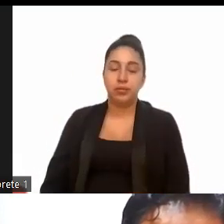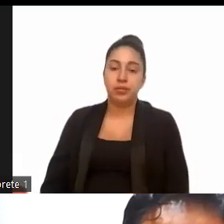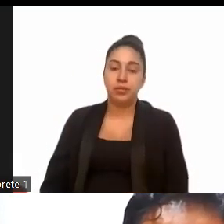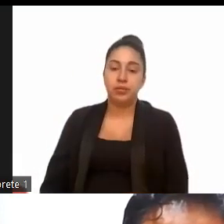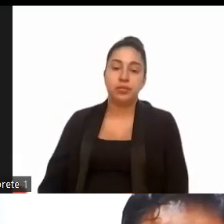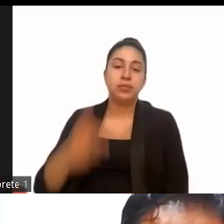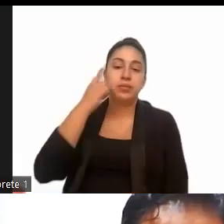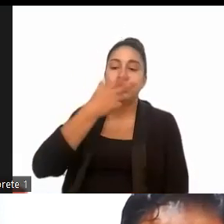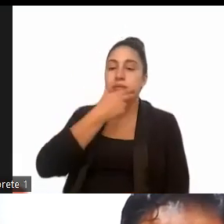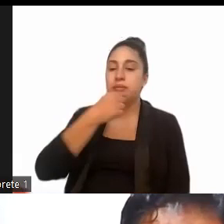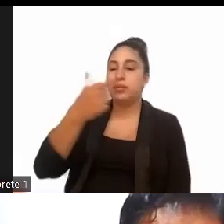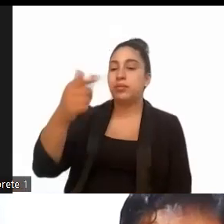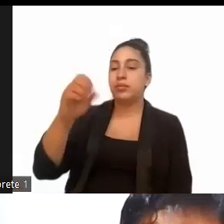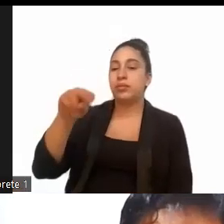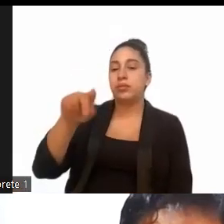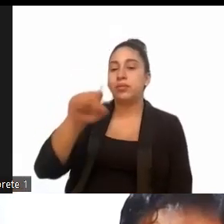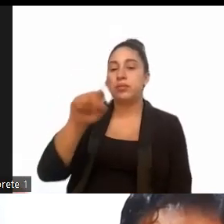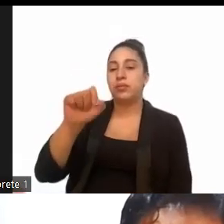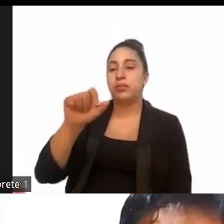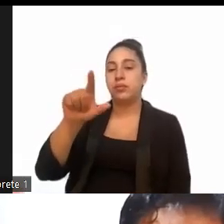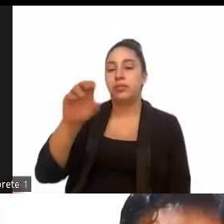Diputado José Gonzalo Espina Miranda.